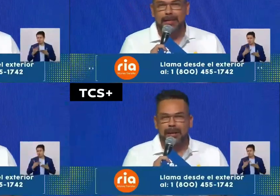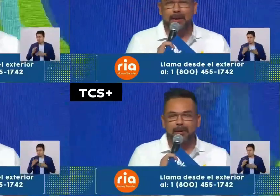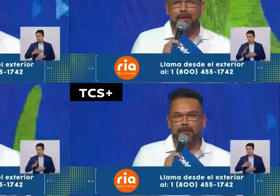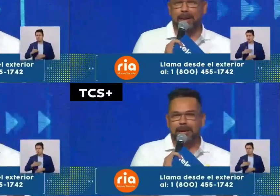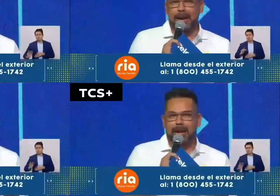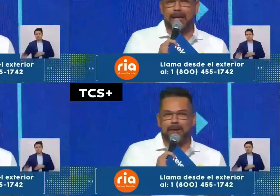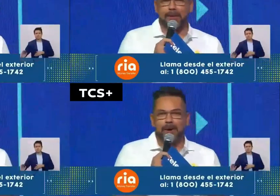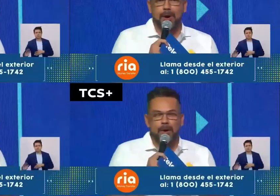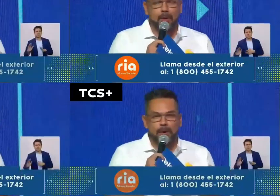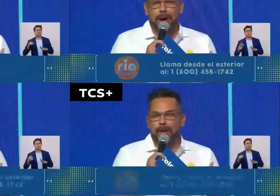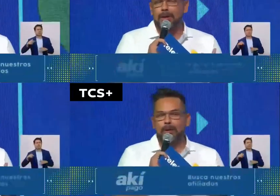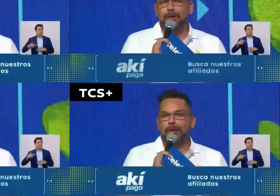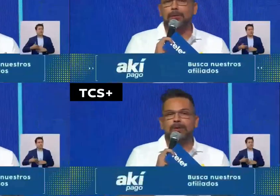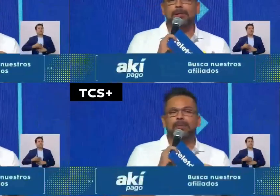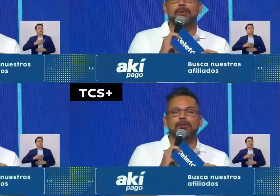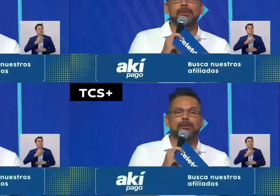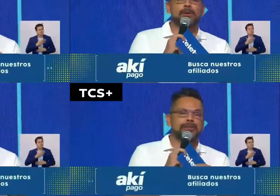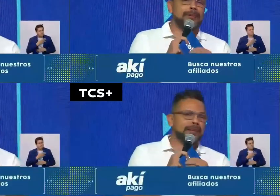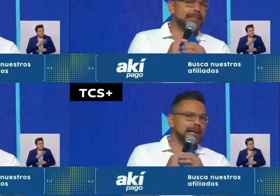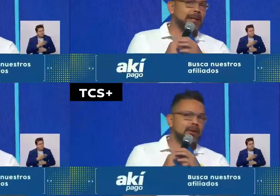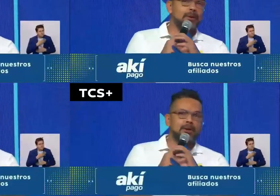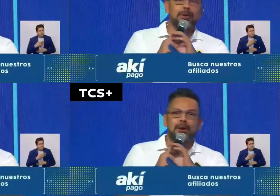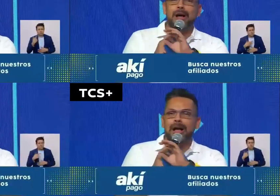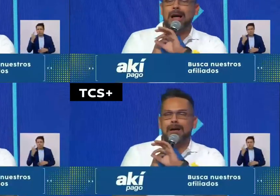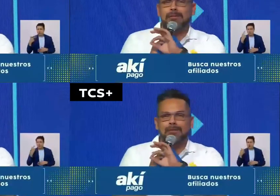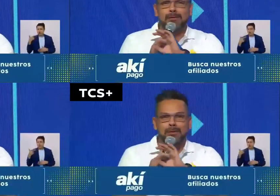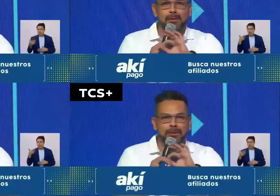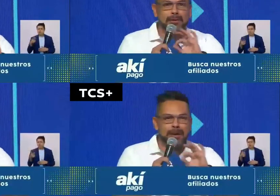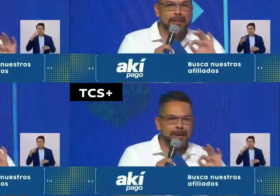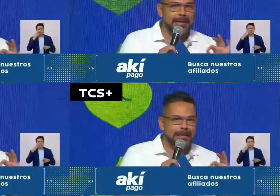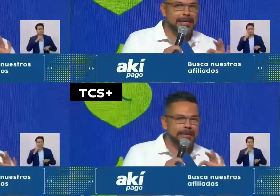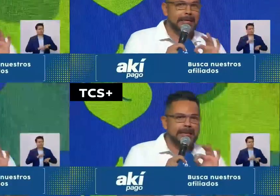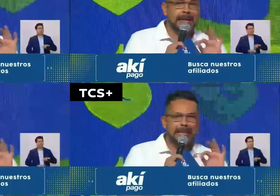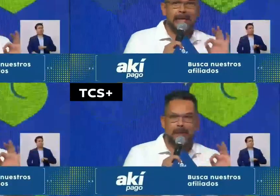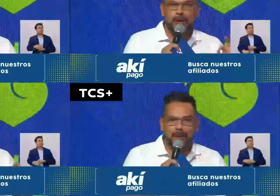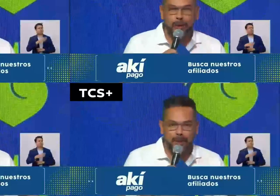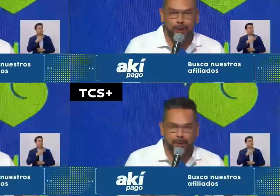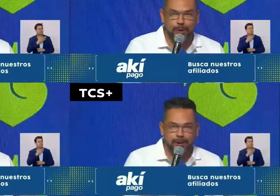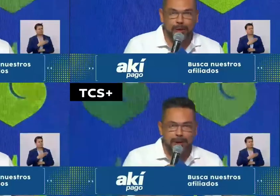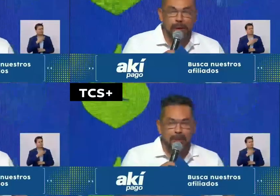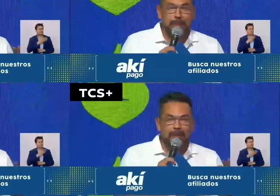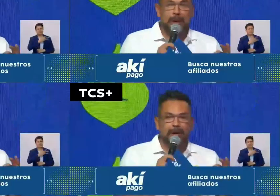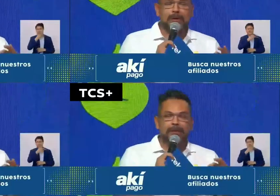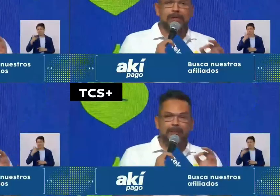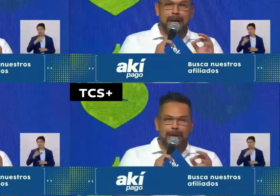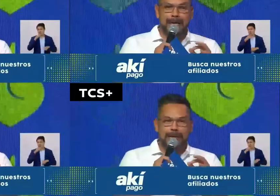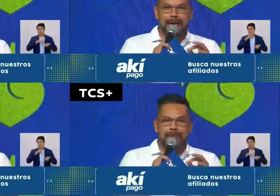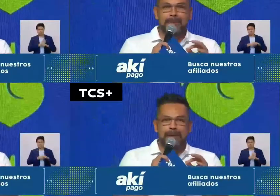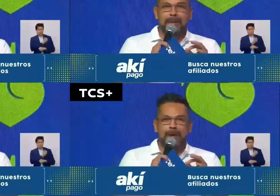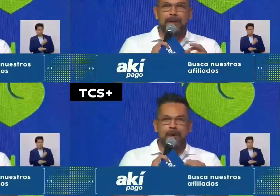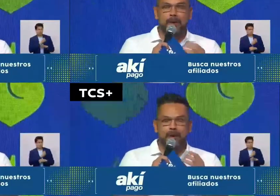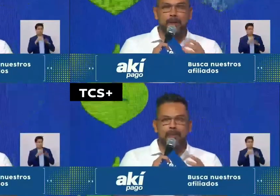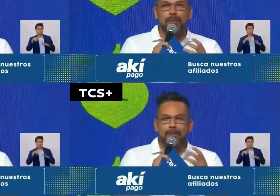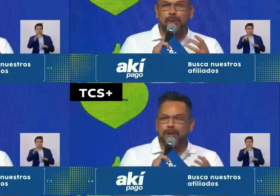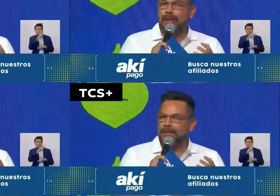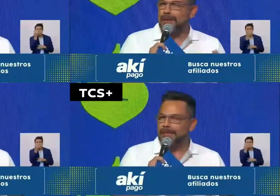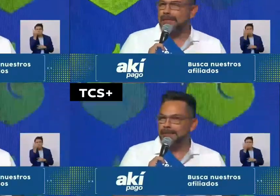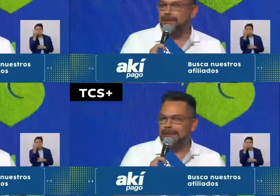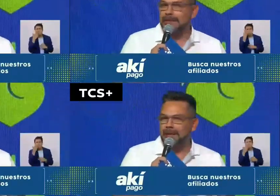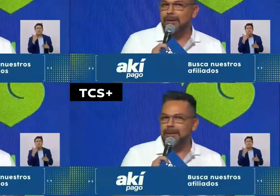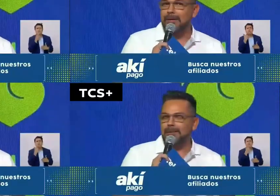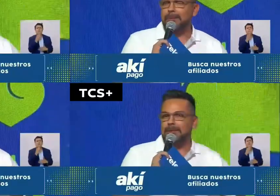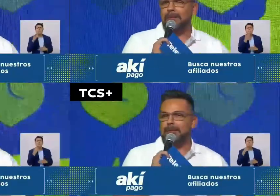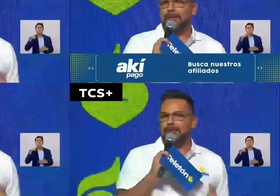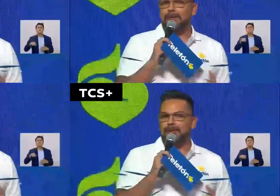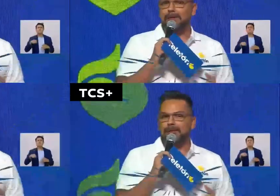año bastante complicado, un año donde nos hemos visto afectado absolutamente todos, pero se imagina, ¿cómo puede